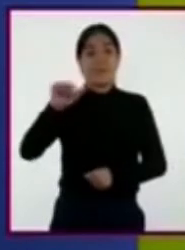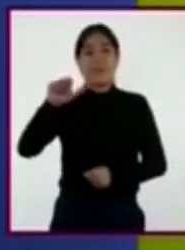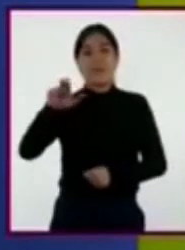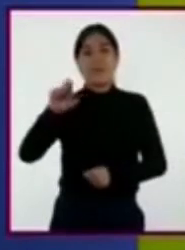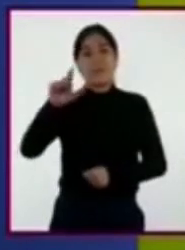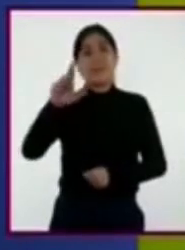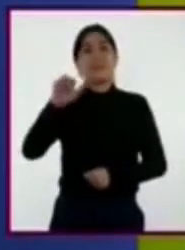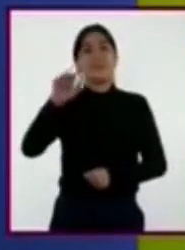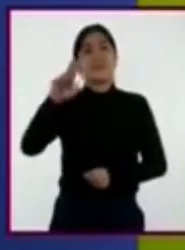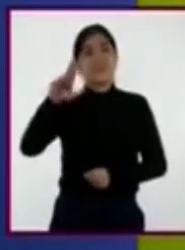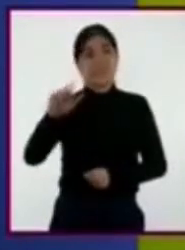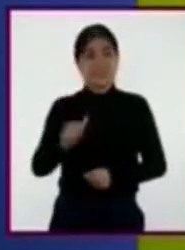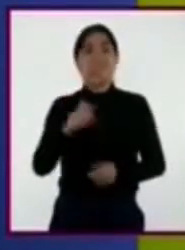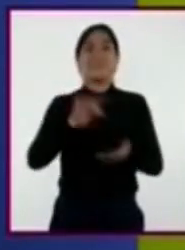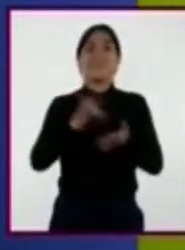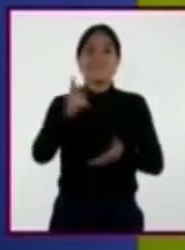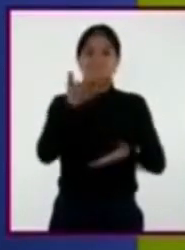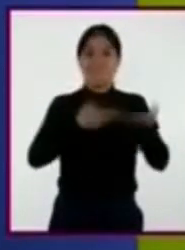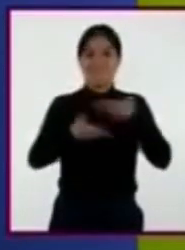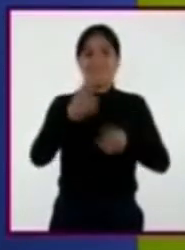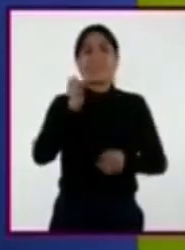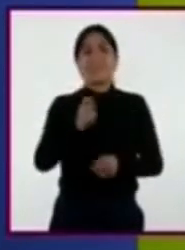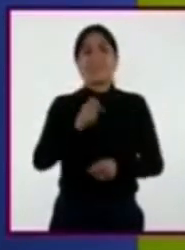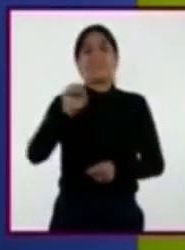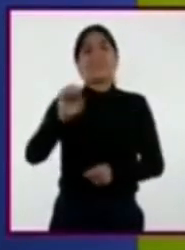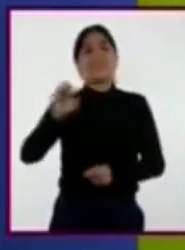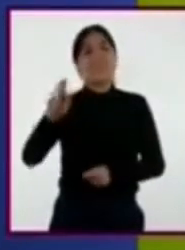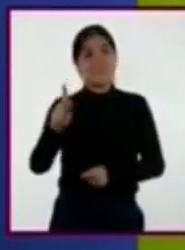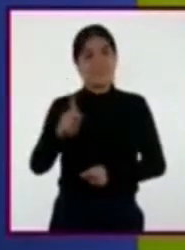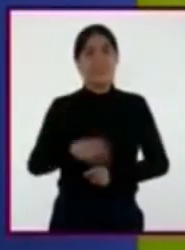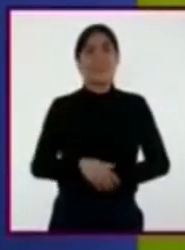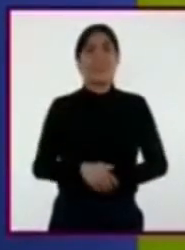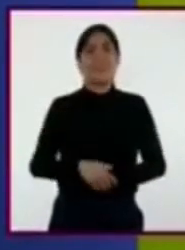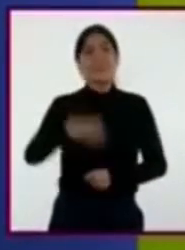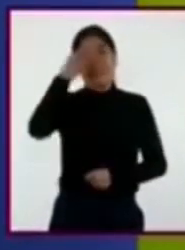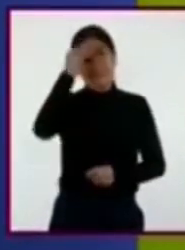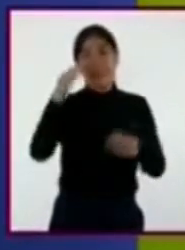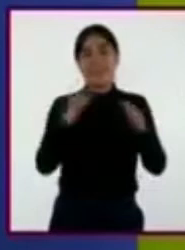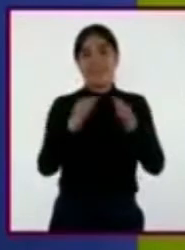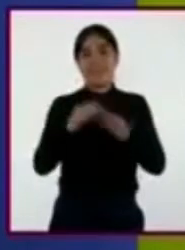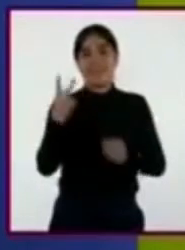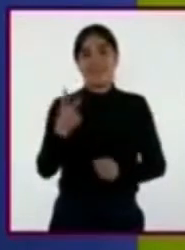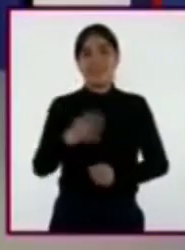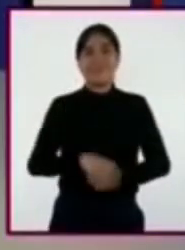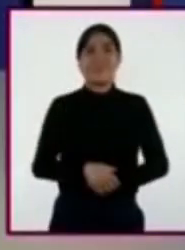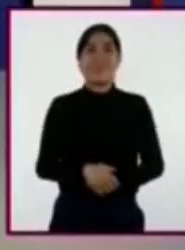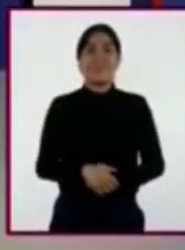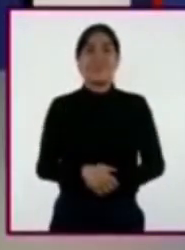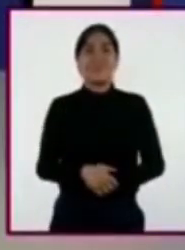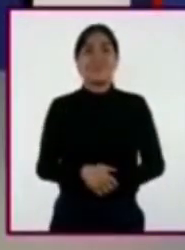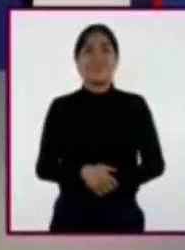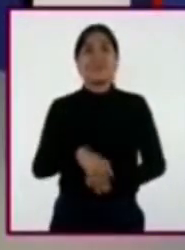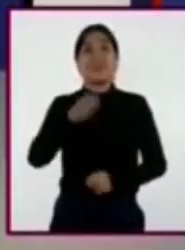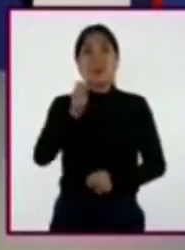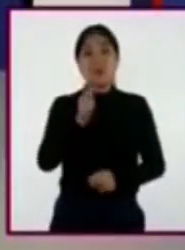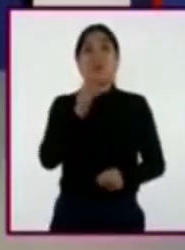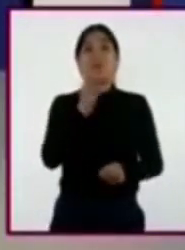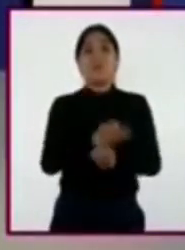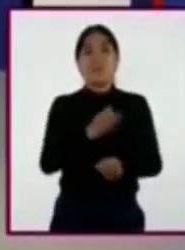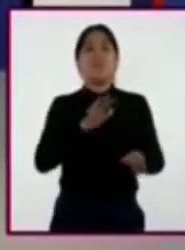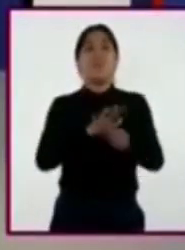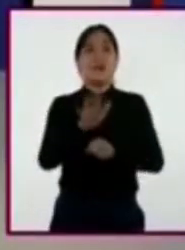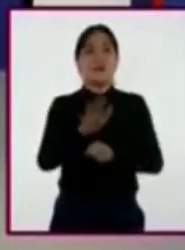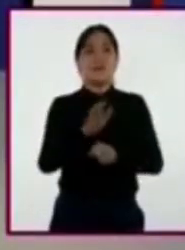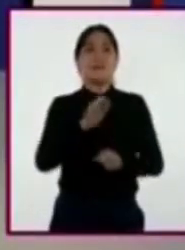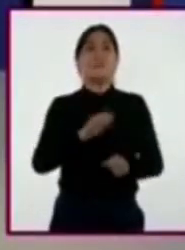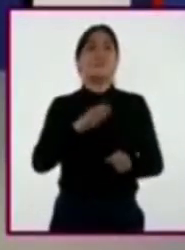nos acompañan a través de la estrategia de la Secretaría de Educación Pública Aprende en Casa 2, mediante la cual